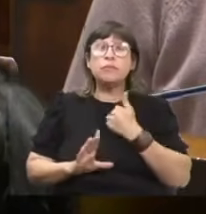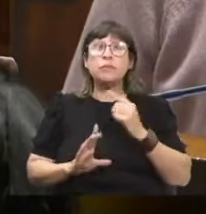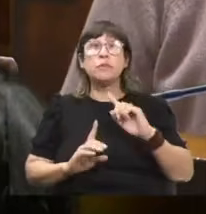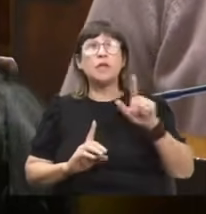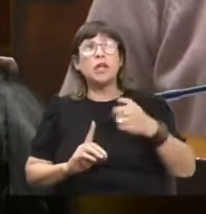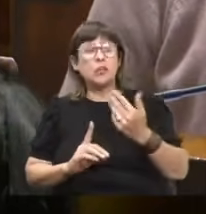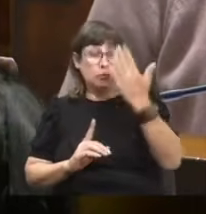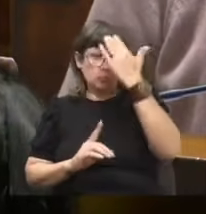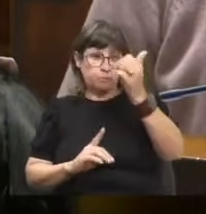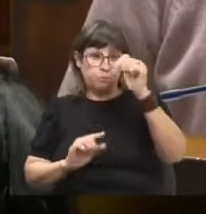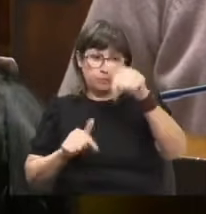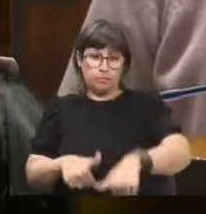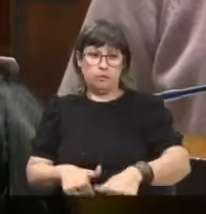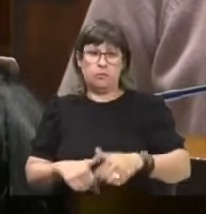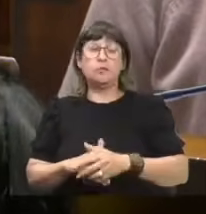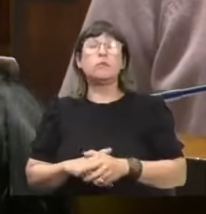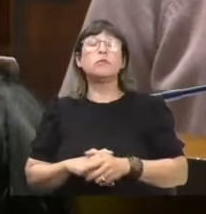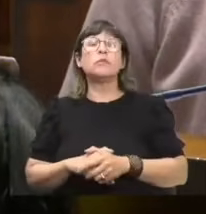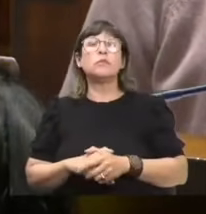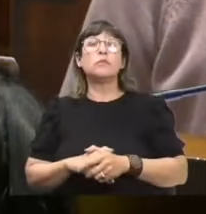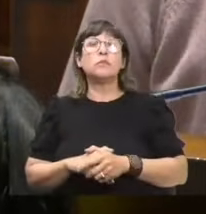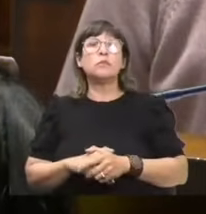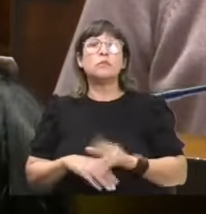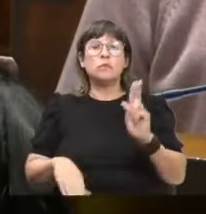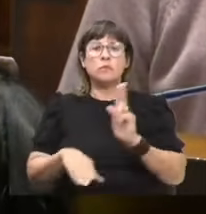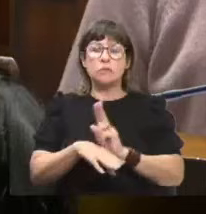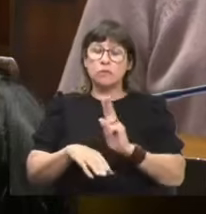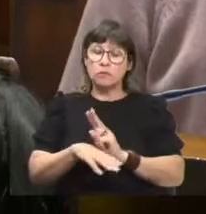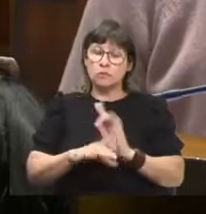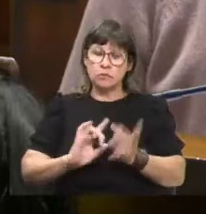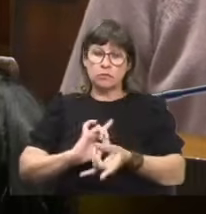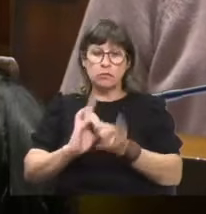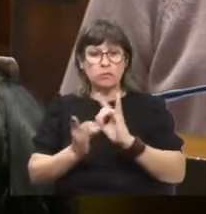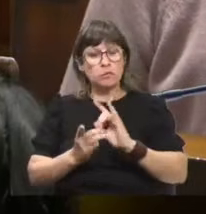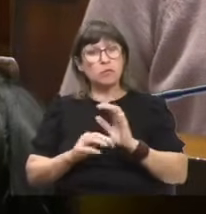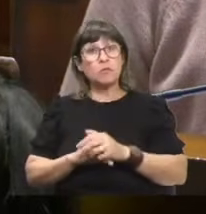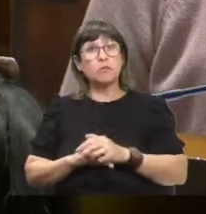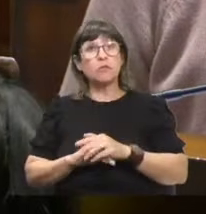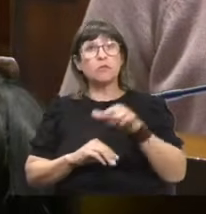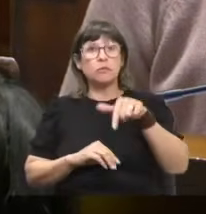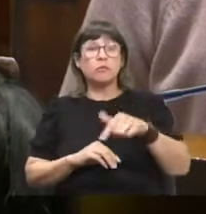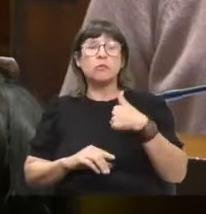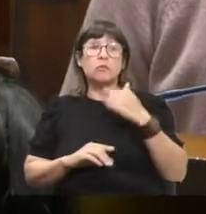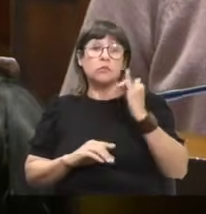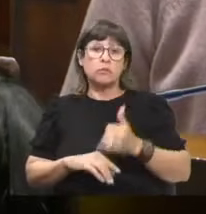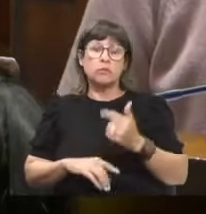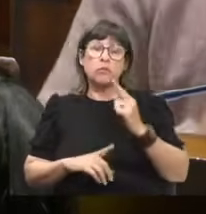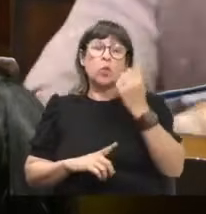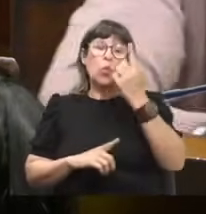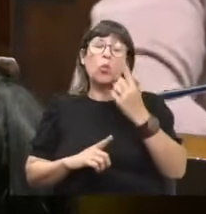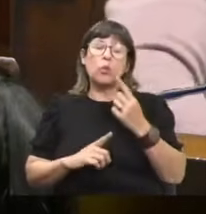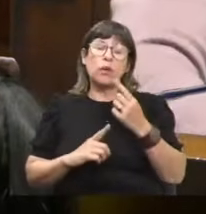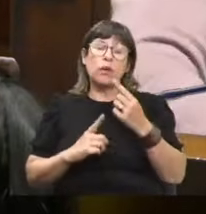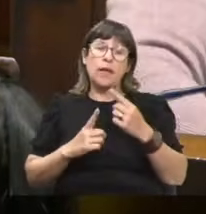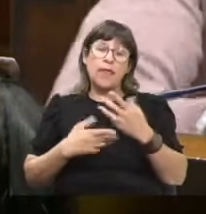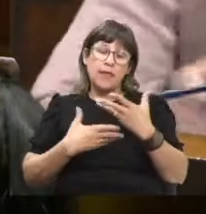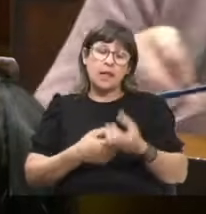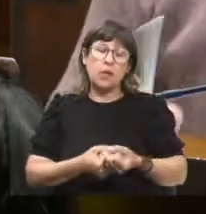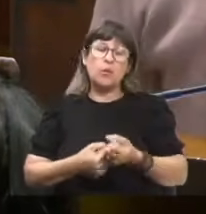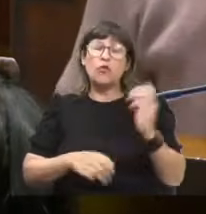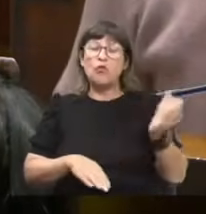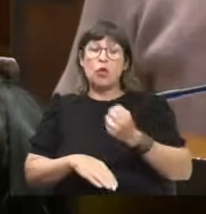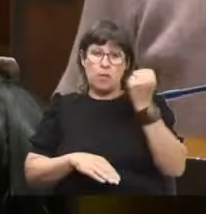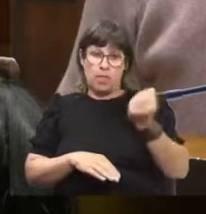fuimos convocados. El control parlamentario constituye una de las herramientas